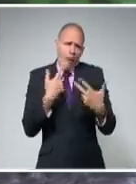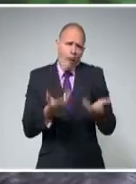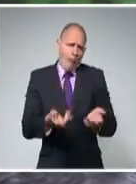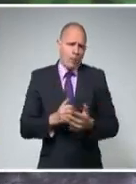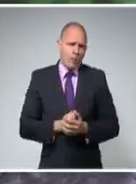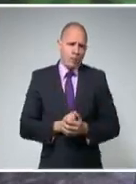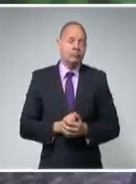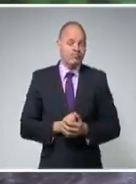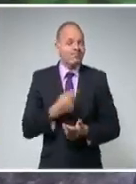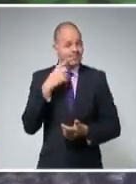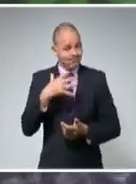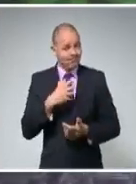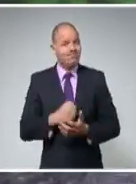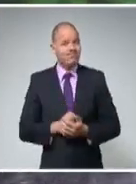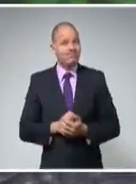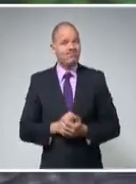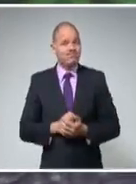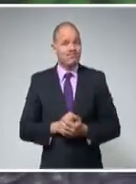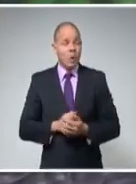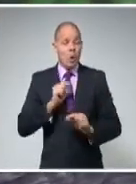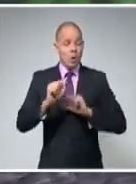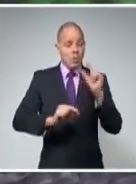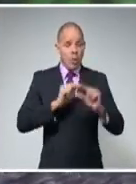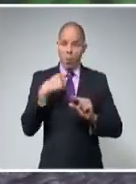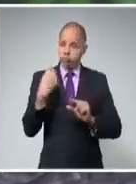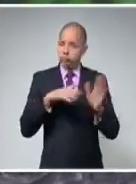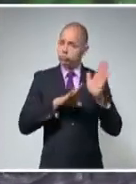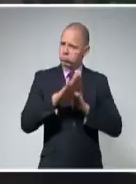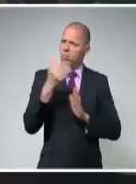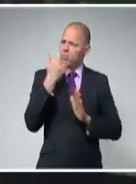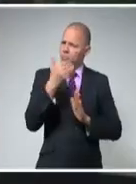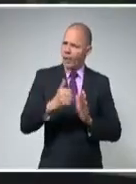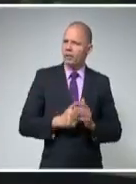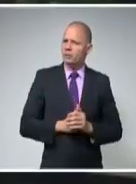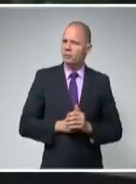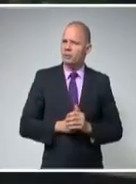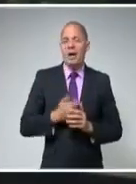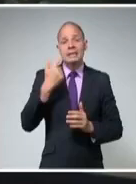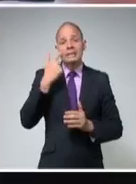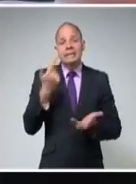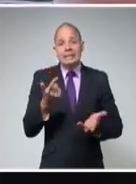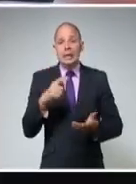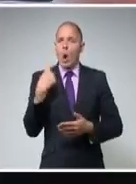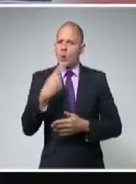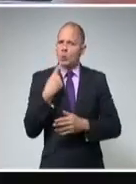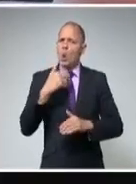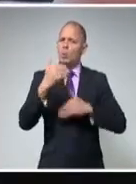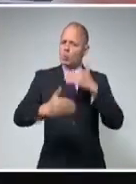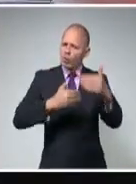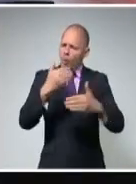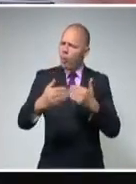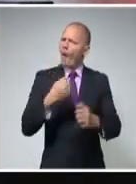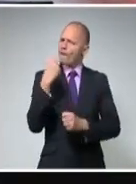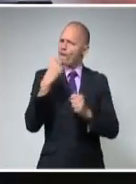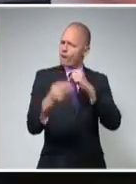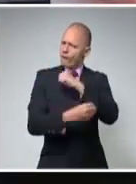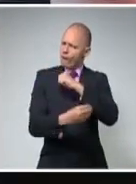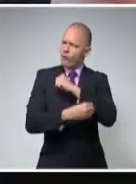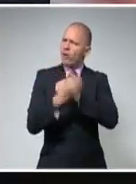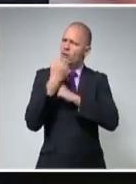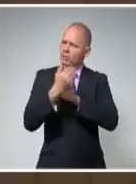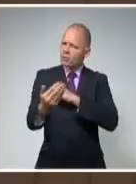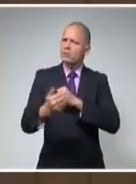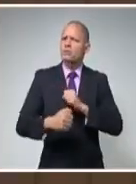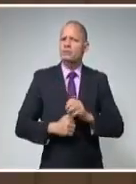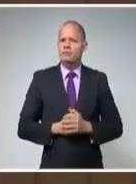sobre eso para ser un país mejor, para tener un proceso revolucionario mucho más fuerte y más